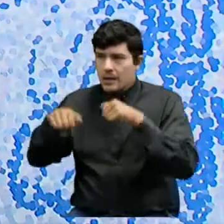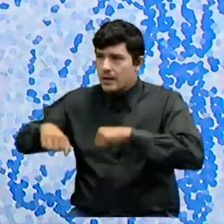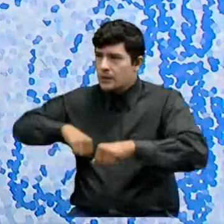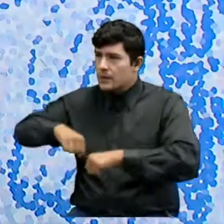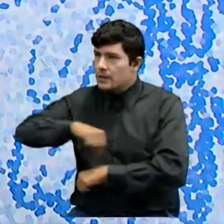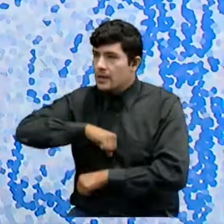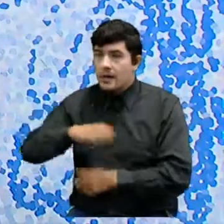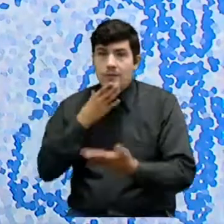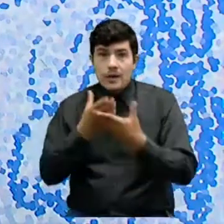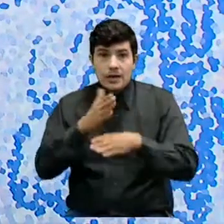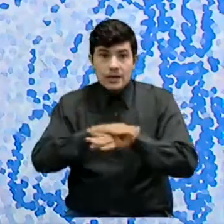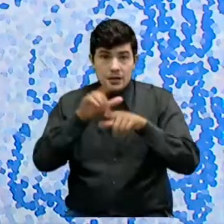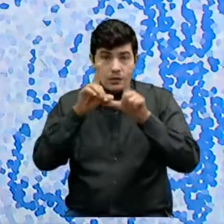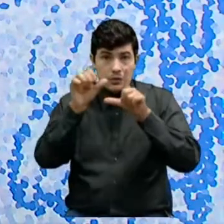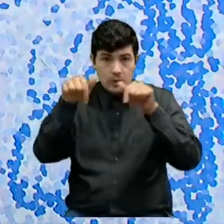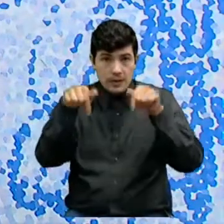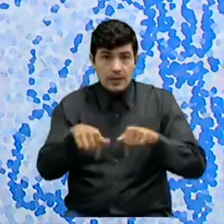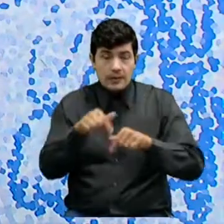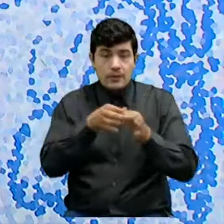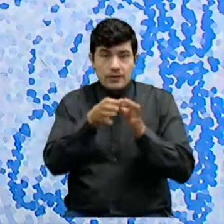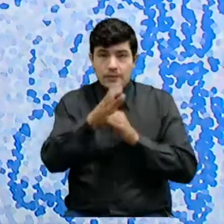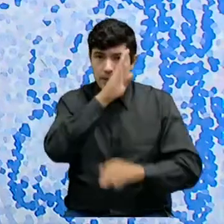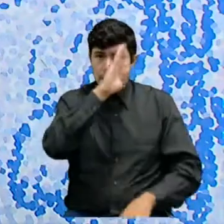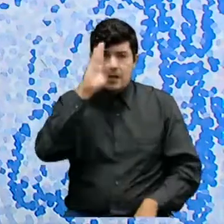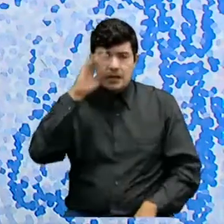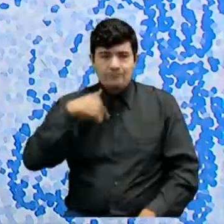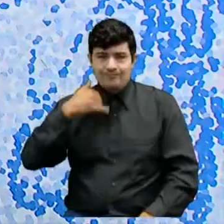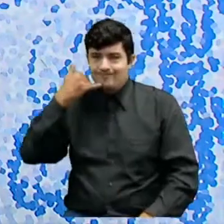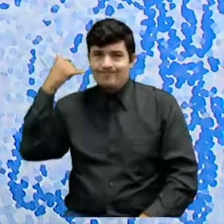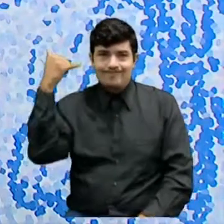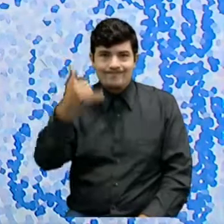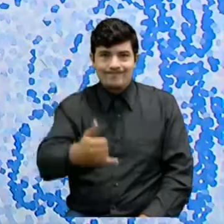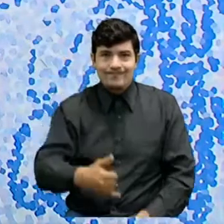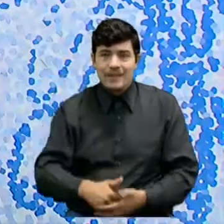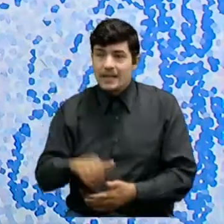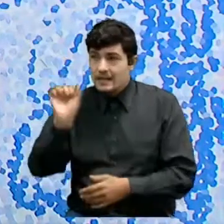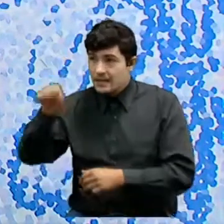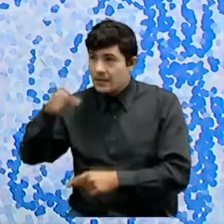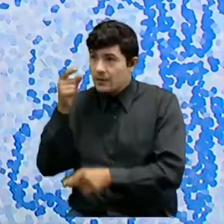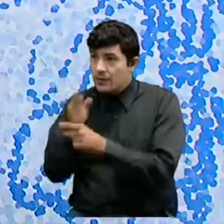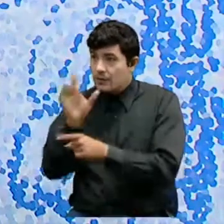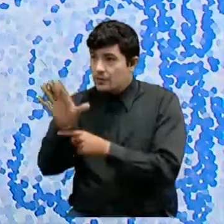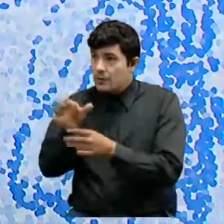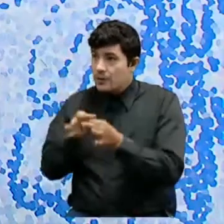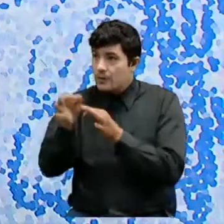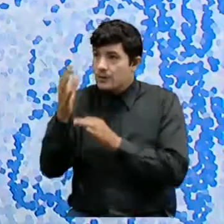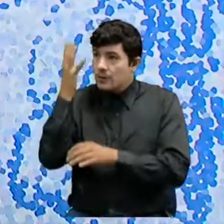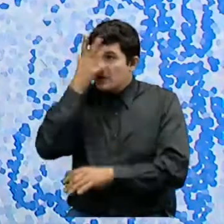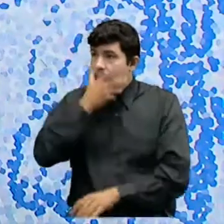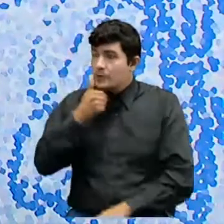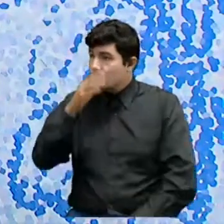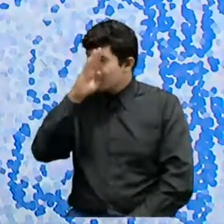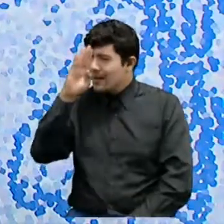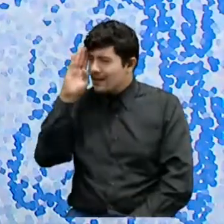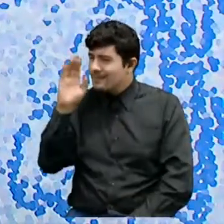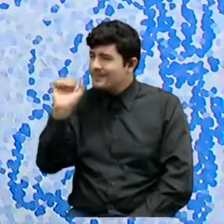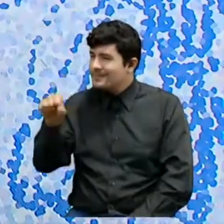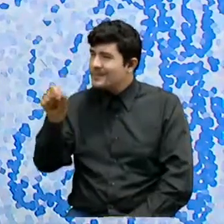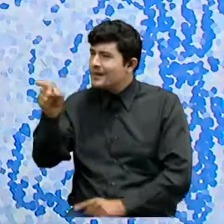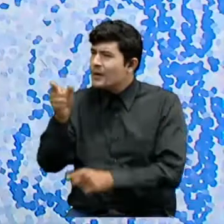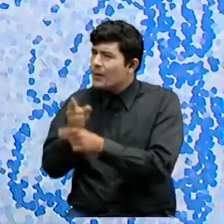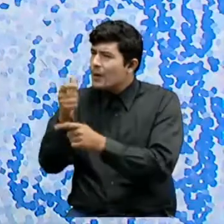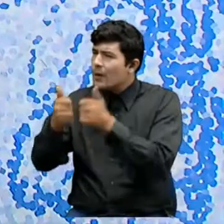doctor. Llamándolo acá de San Gil, reportando sintonía. Municipio de San Gil, el hermoso municipio de San Gil. Don Miguel, ¿cuál es su